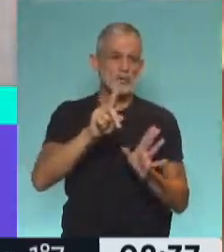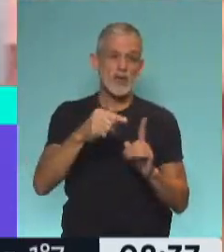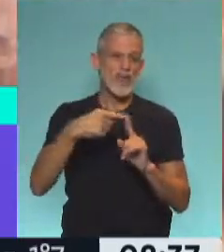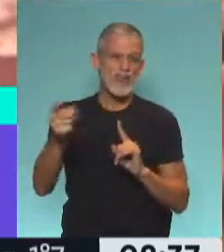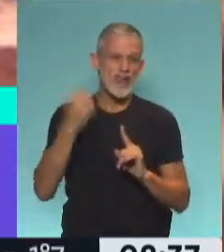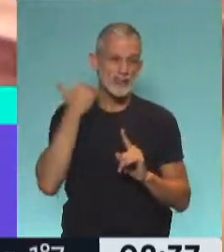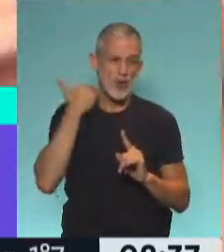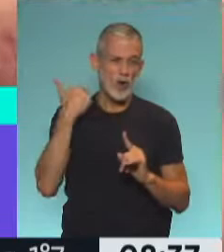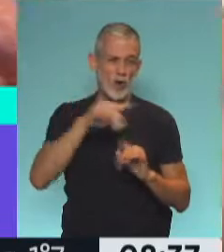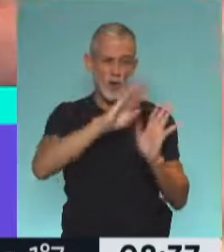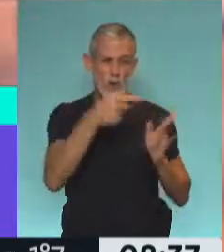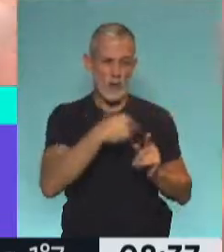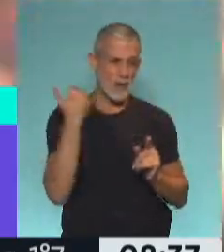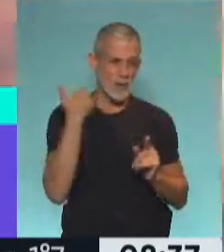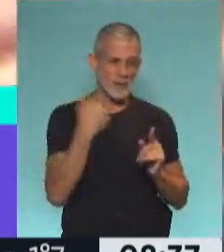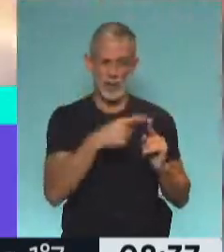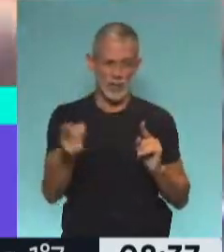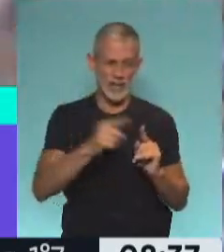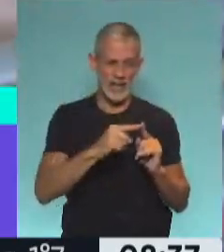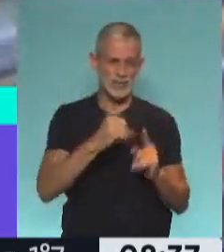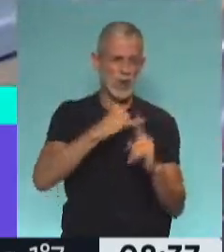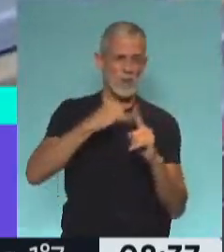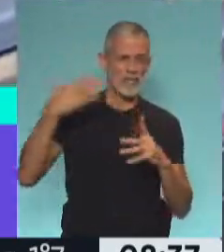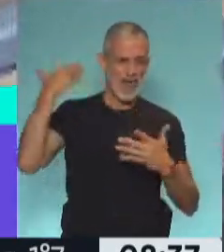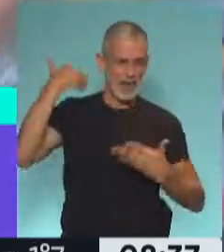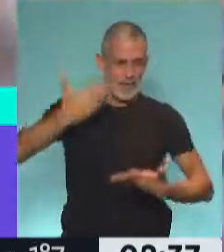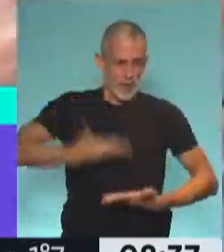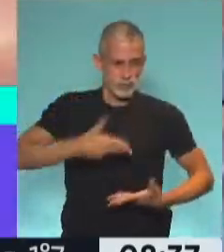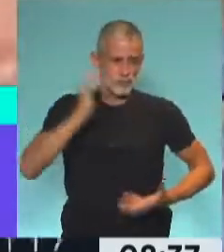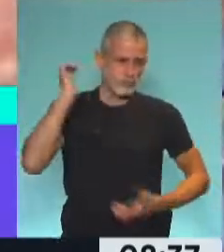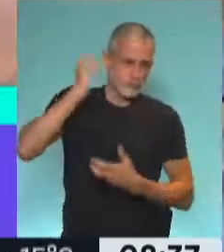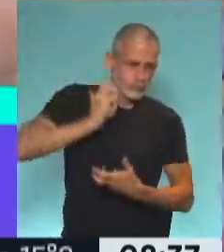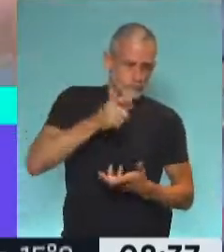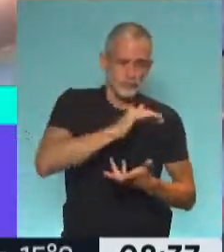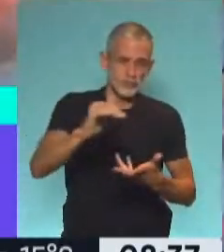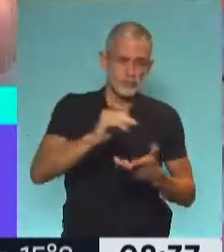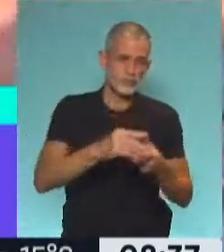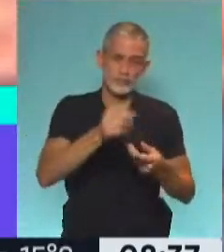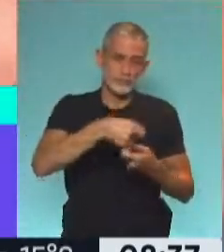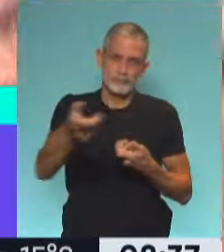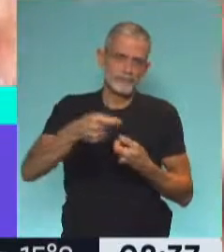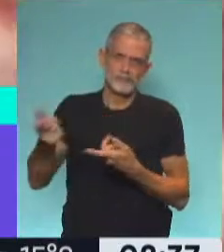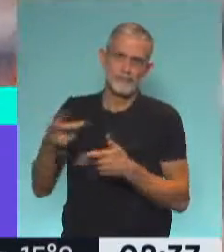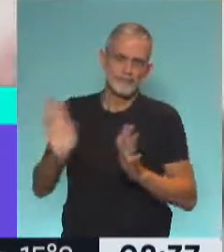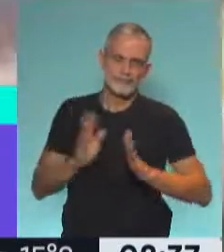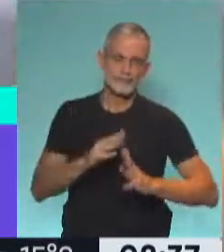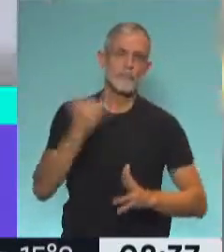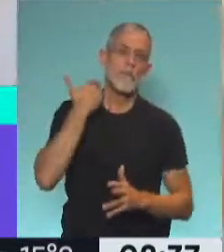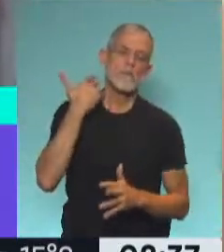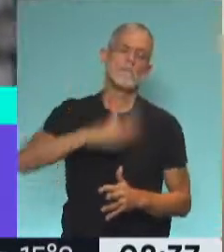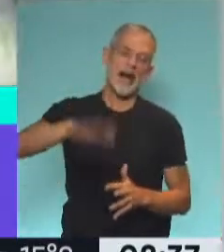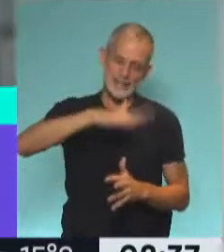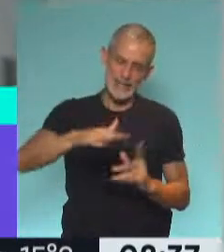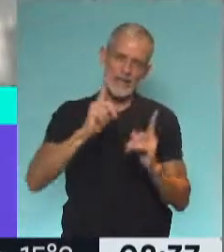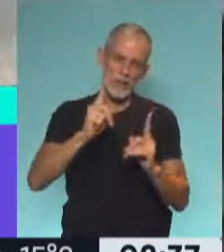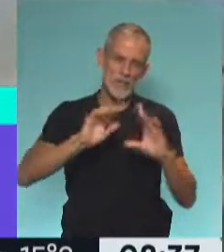del matarife, que vienen directamente de las medias reses, que directamente trabajamos acá, que lo vamos despostando y vamos tirando al público. Recordemos que estamos en el barrio porteño de Mataderos,